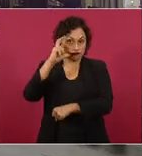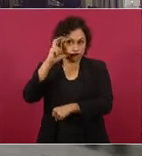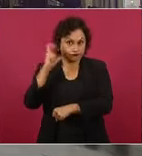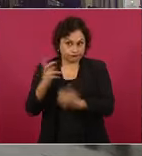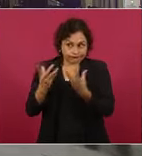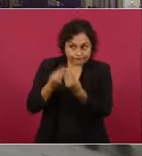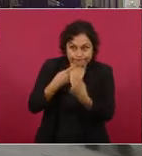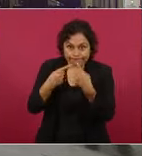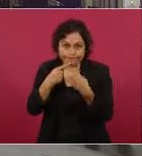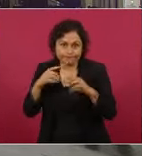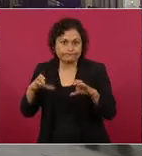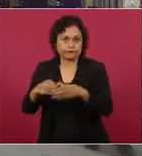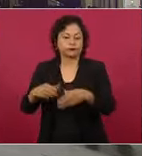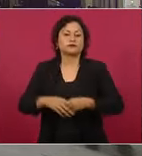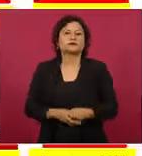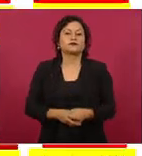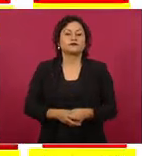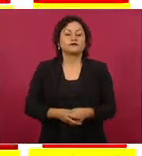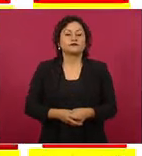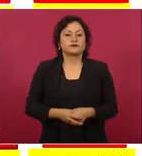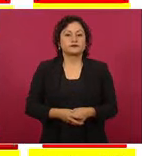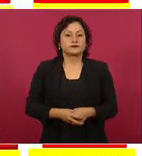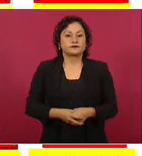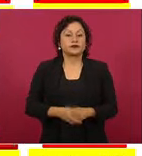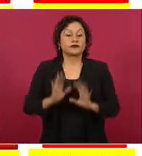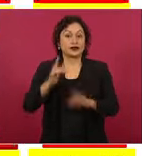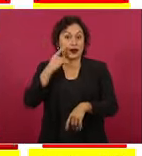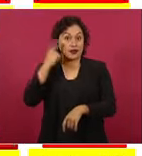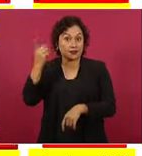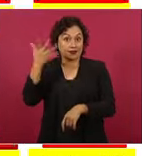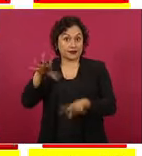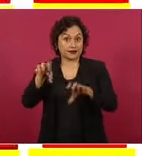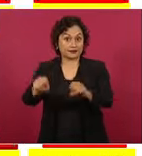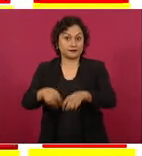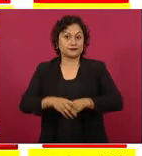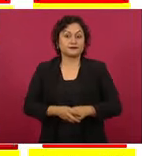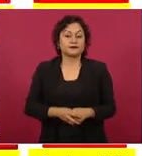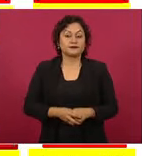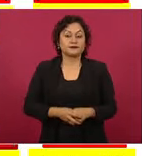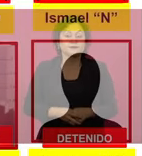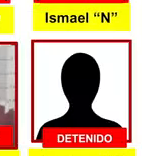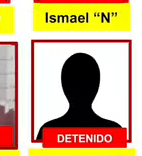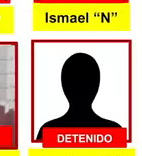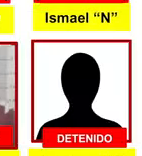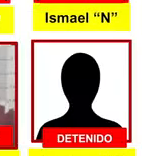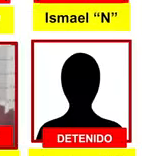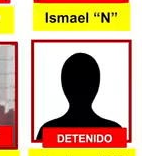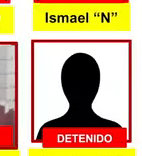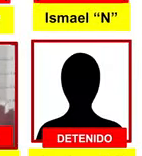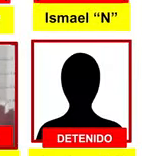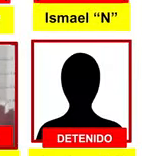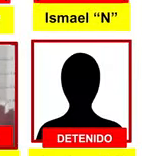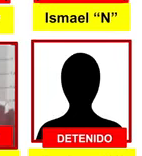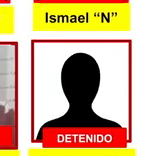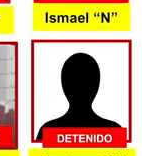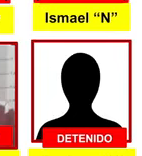10 detenidos por este evento lamentable, que lamentamos